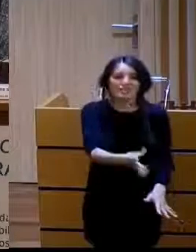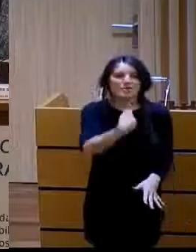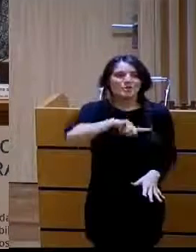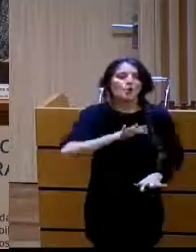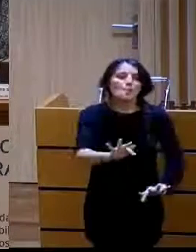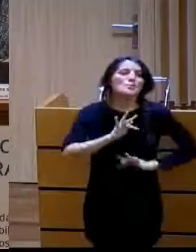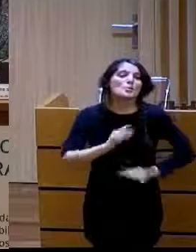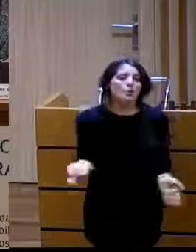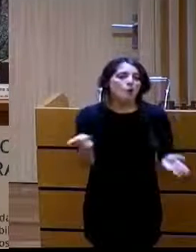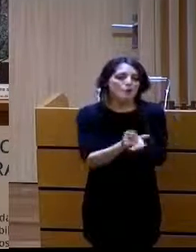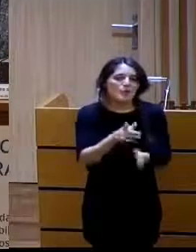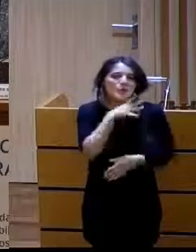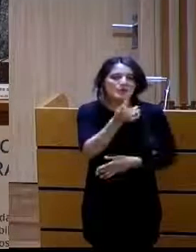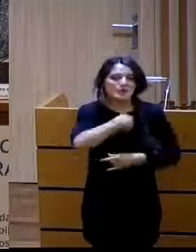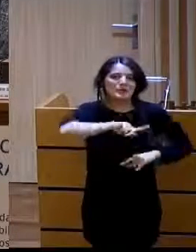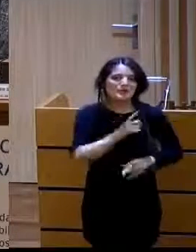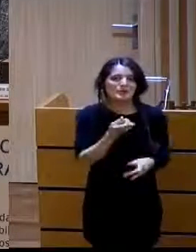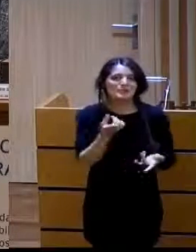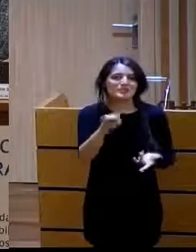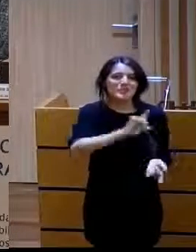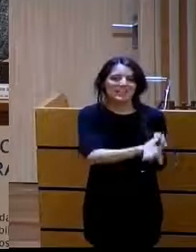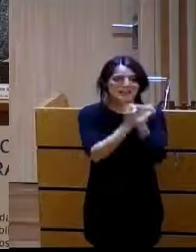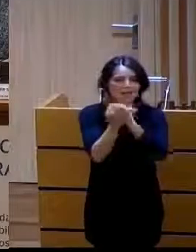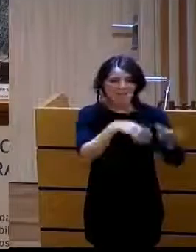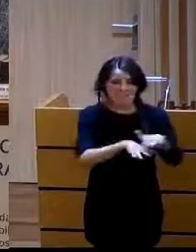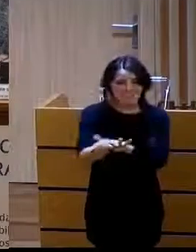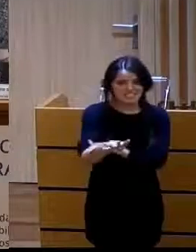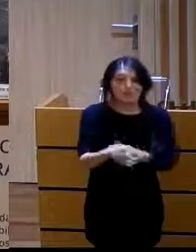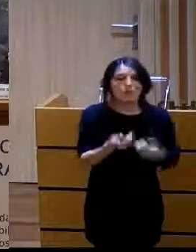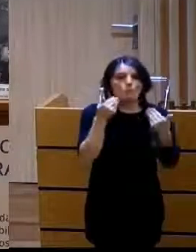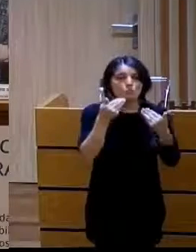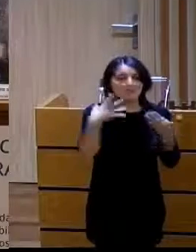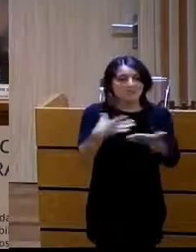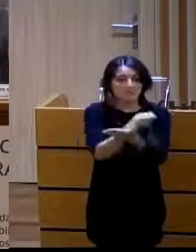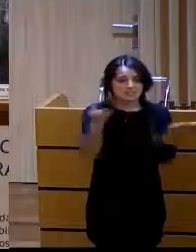la accesibilidad audiovisual. Muchas gracias a todos en nombre de todo el equipo CESIA.